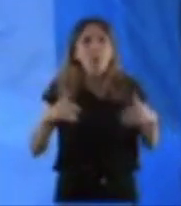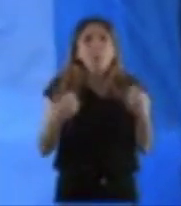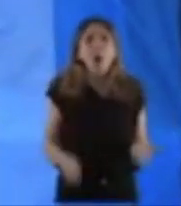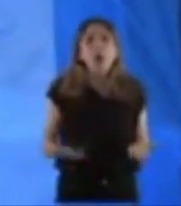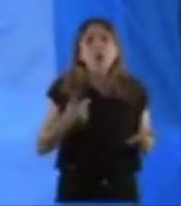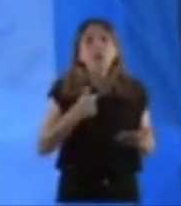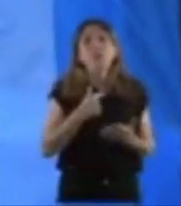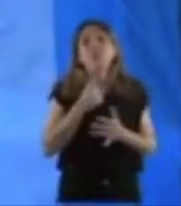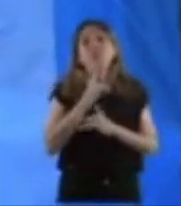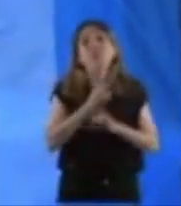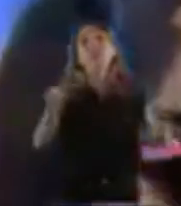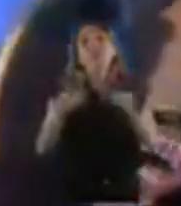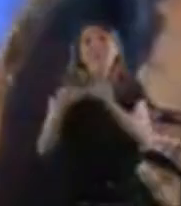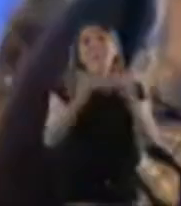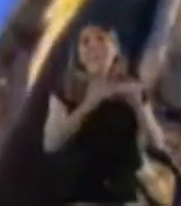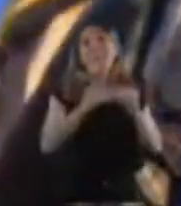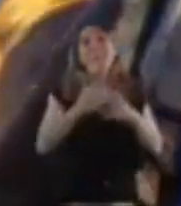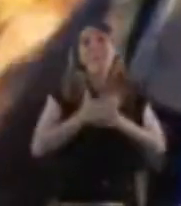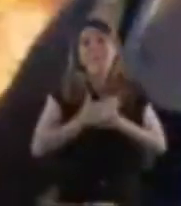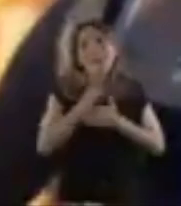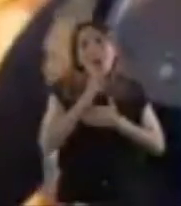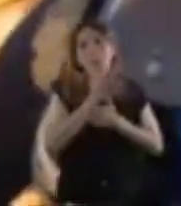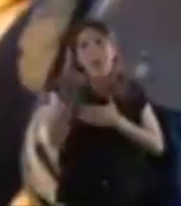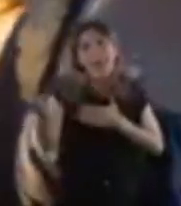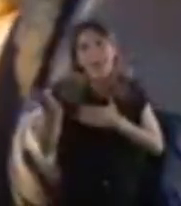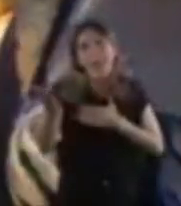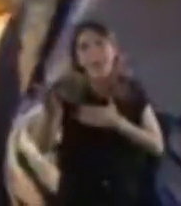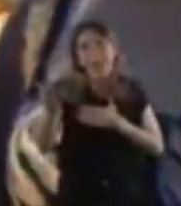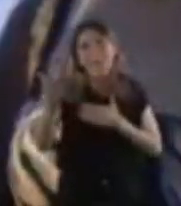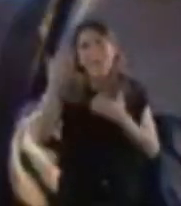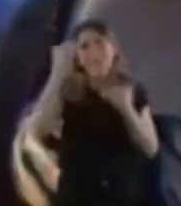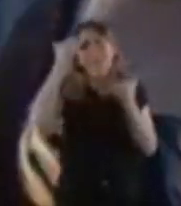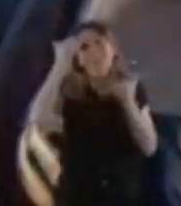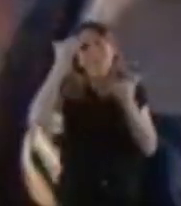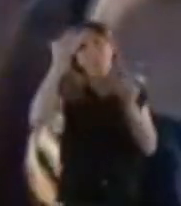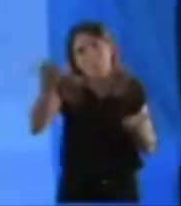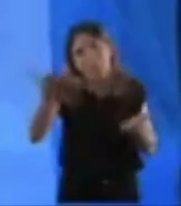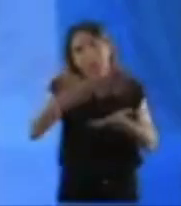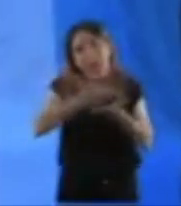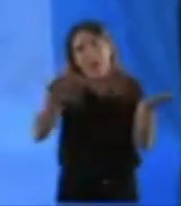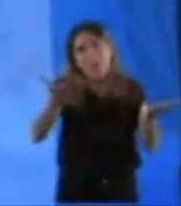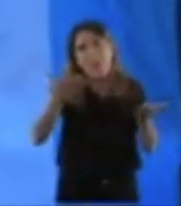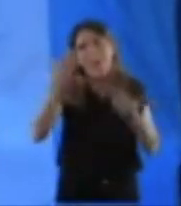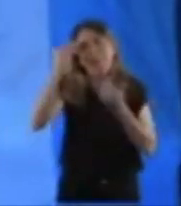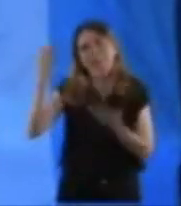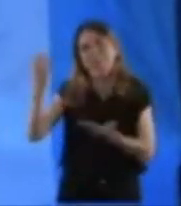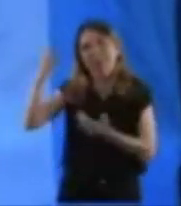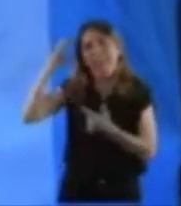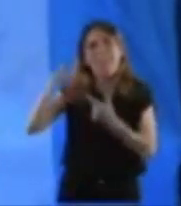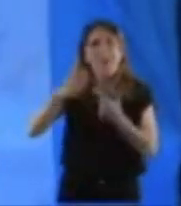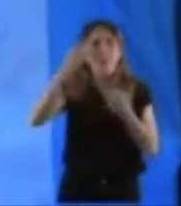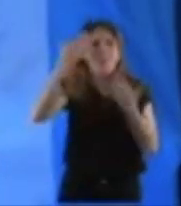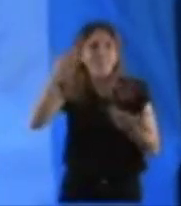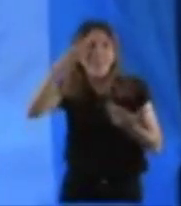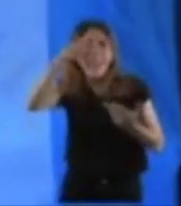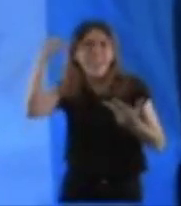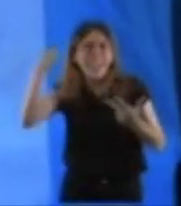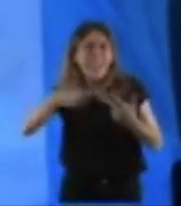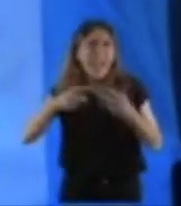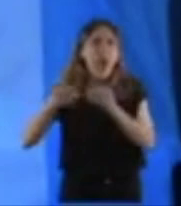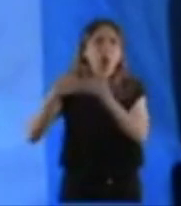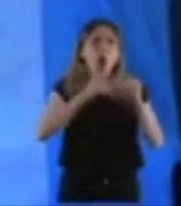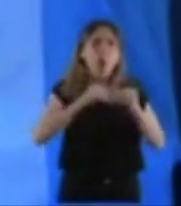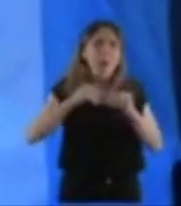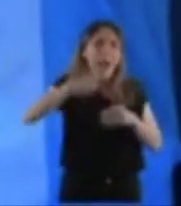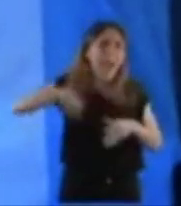queridas compañeras, en este hermoso día, recordando a ustedes, a Eva, a Cristina, a todas mis compañeras